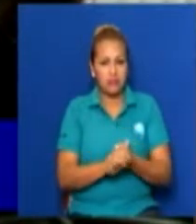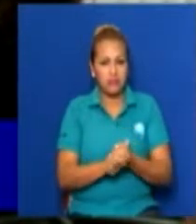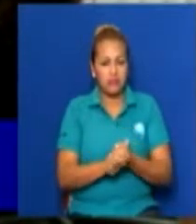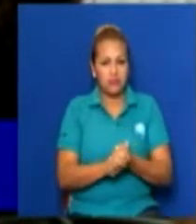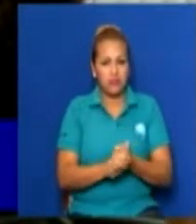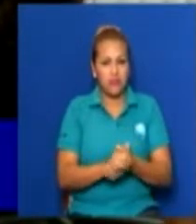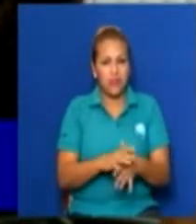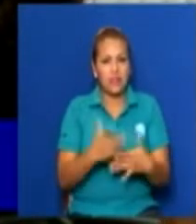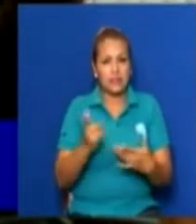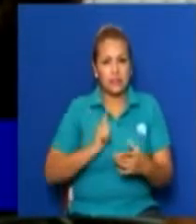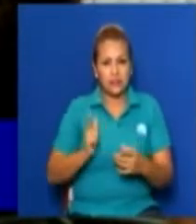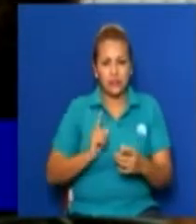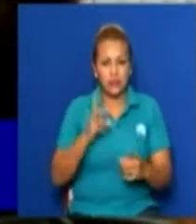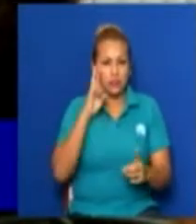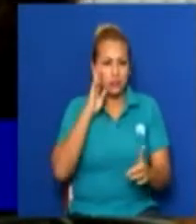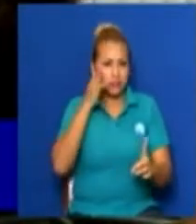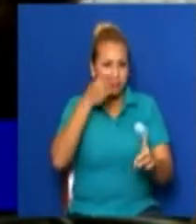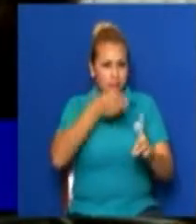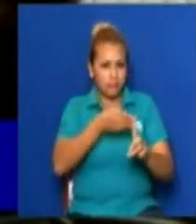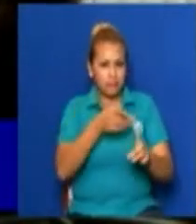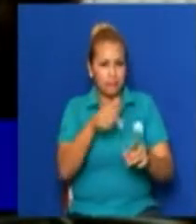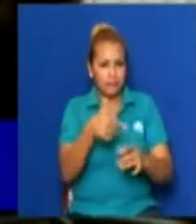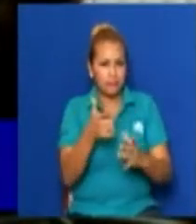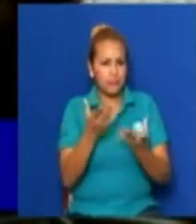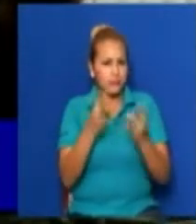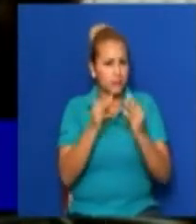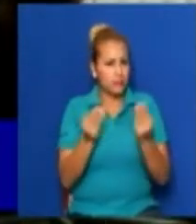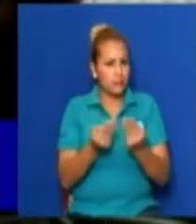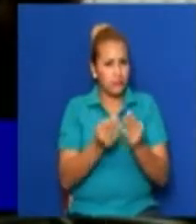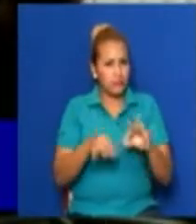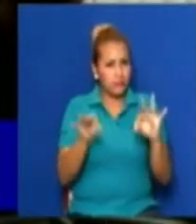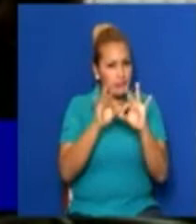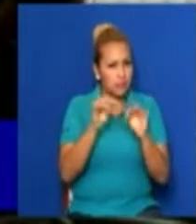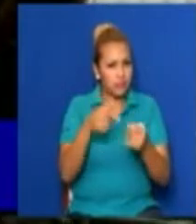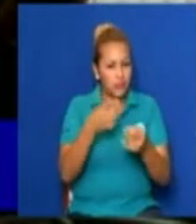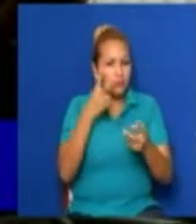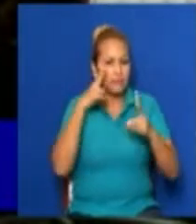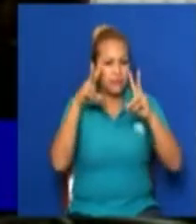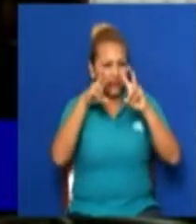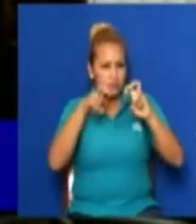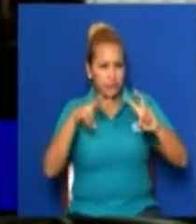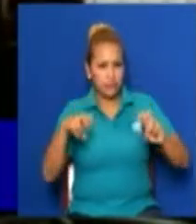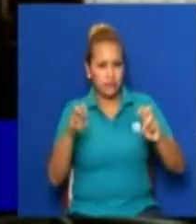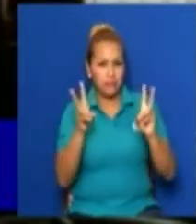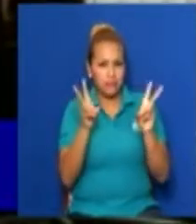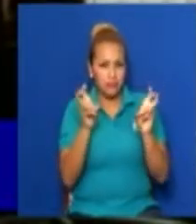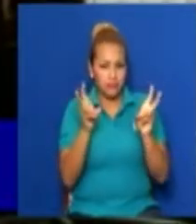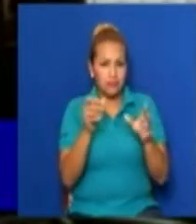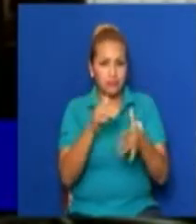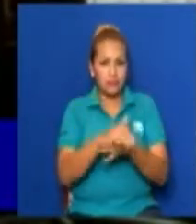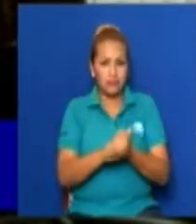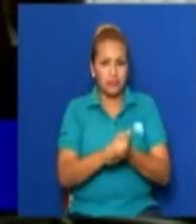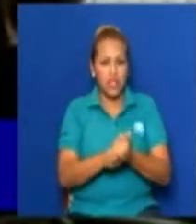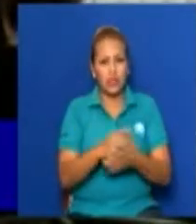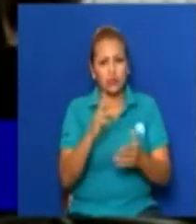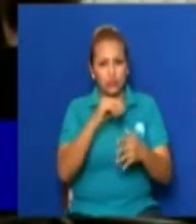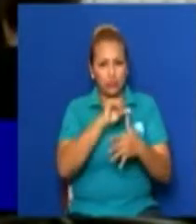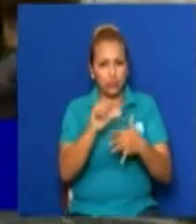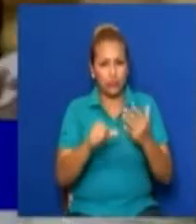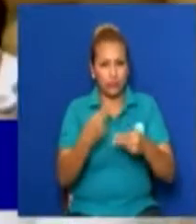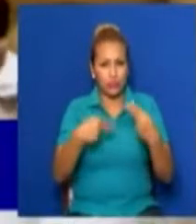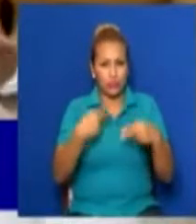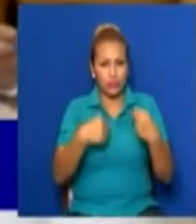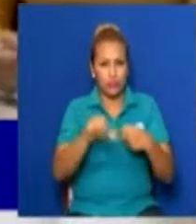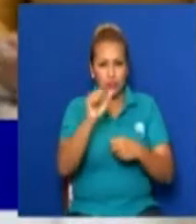como objetivo general analizar el contenido del convenio número 100 de la